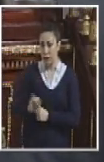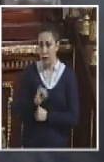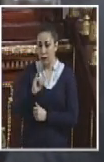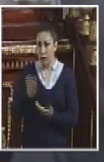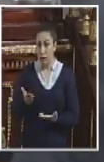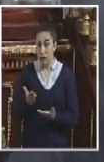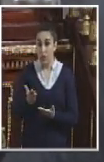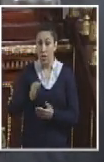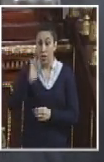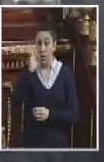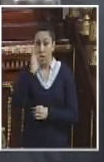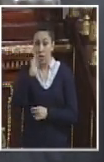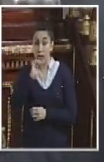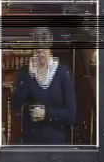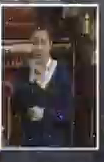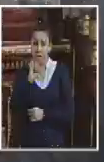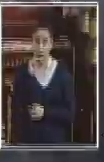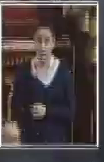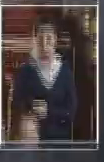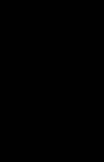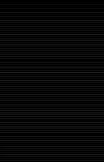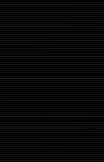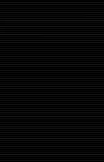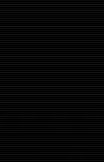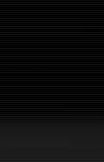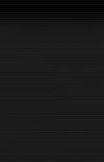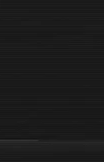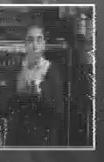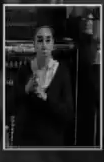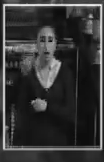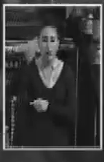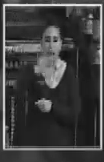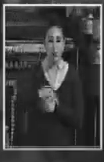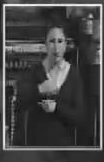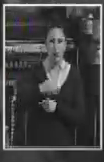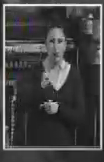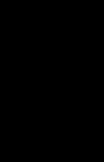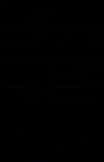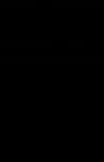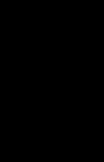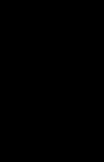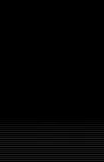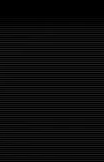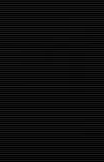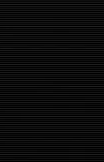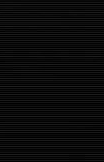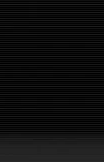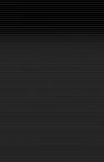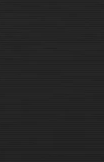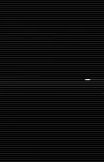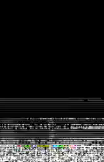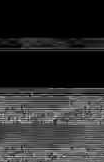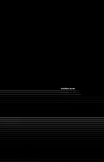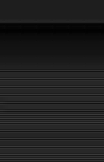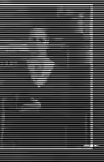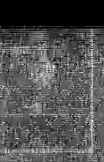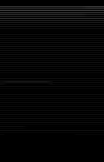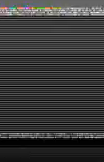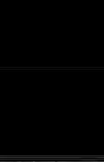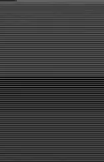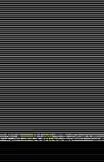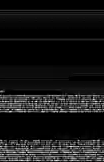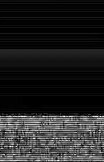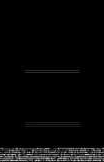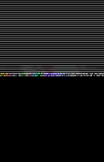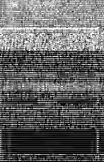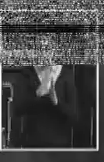El turnarlo a la comisión es aceptar ya la petición de la jefa de gobierno y la misma es inconstitucional. Por eso